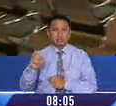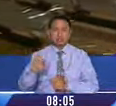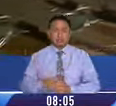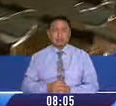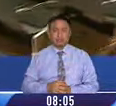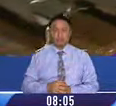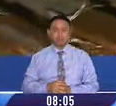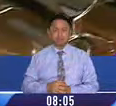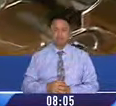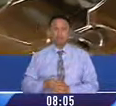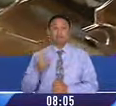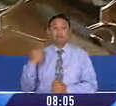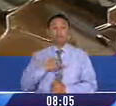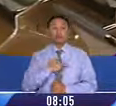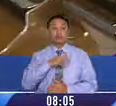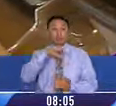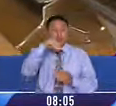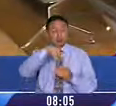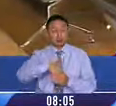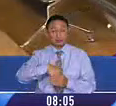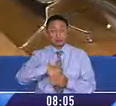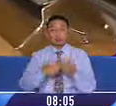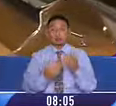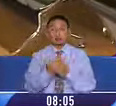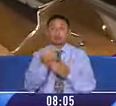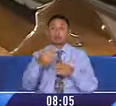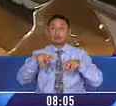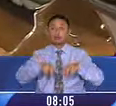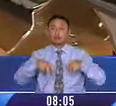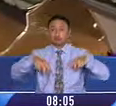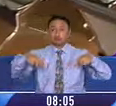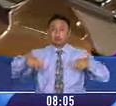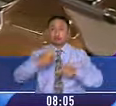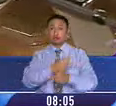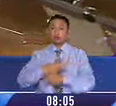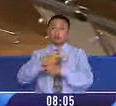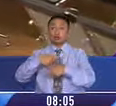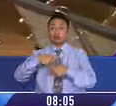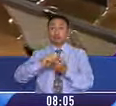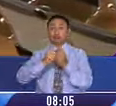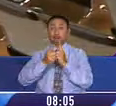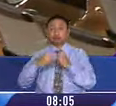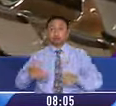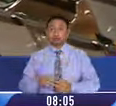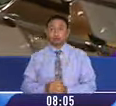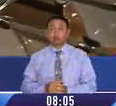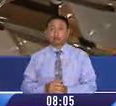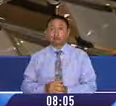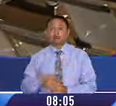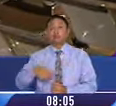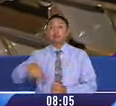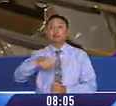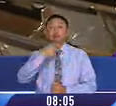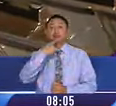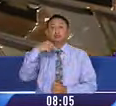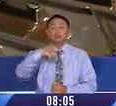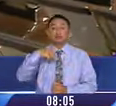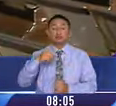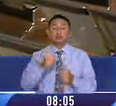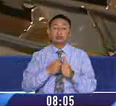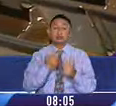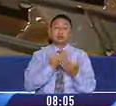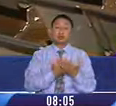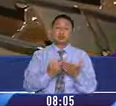Nosotros estamos incluso dentro de la nueva sala de consejo que ha sido remodelada y que, según lo que han indicado, la primera